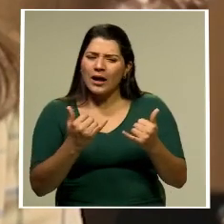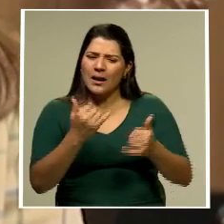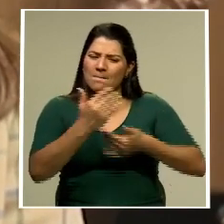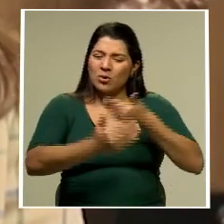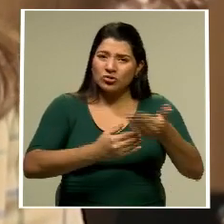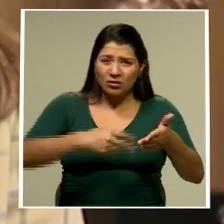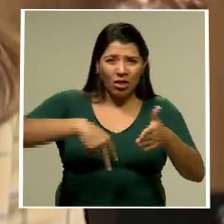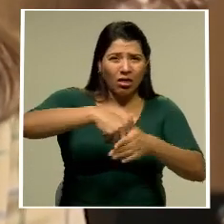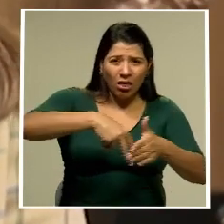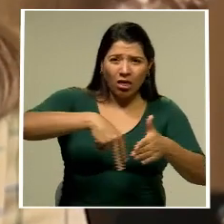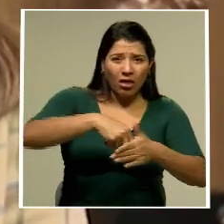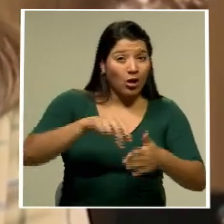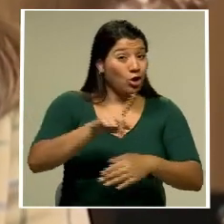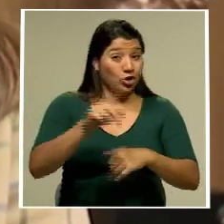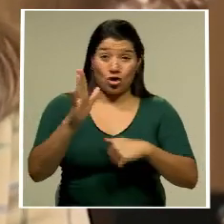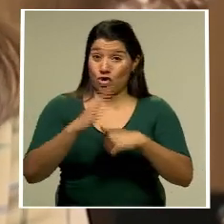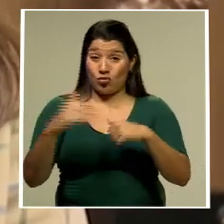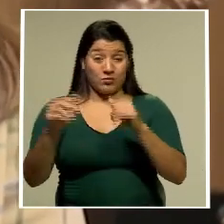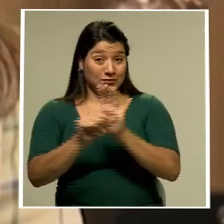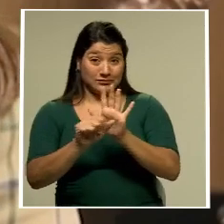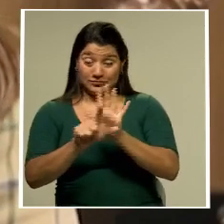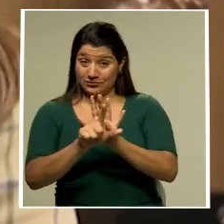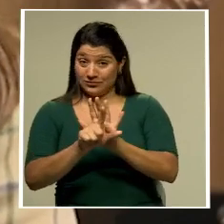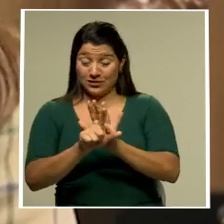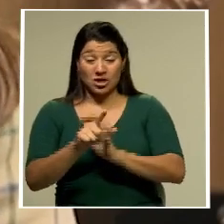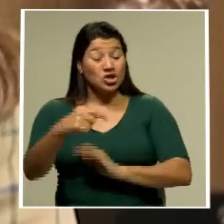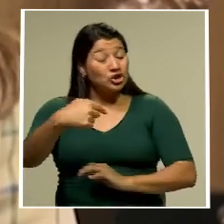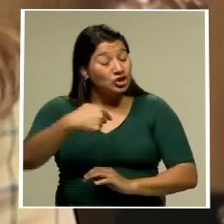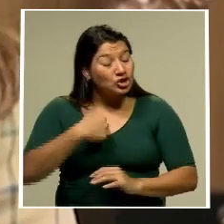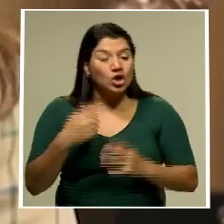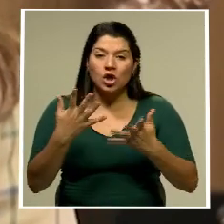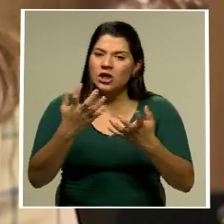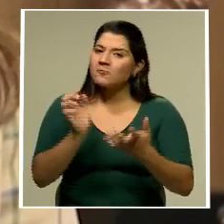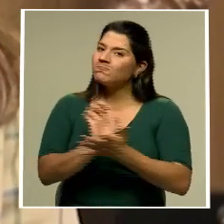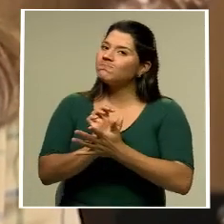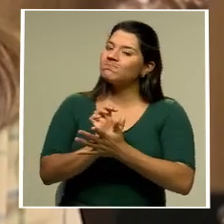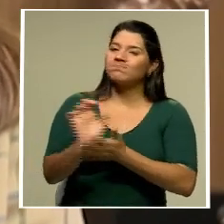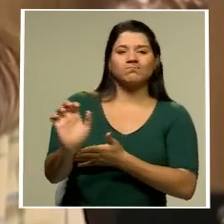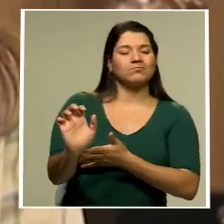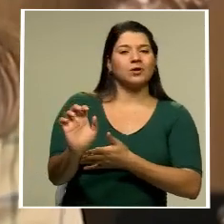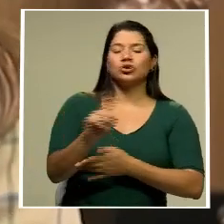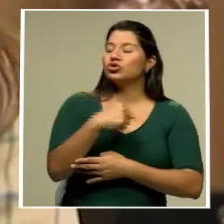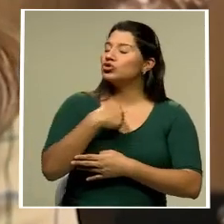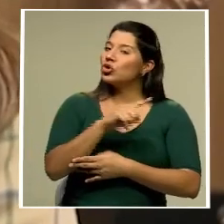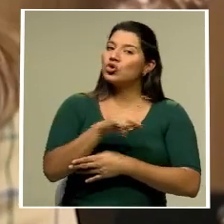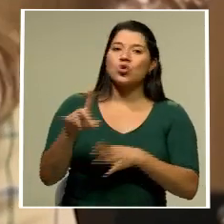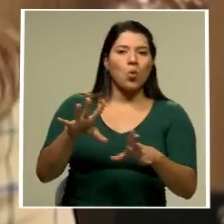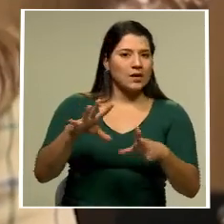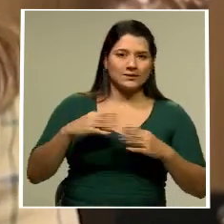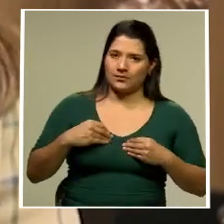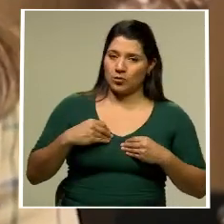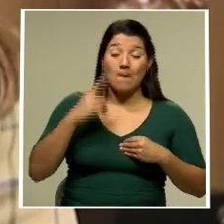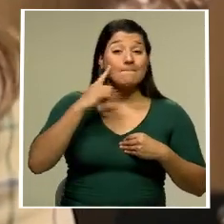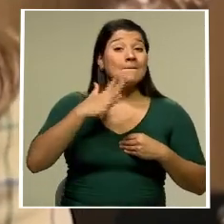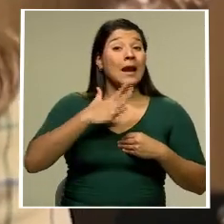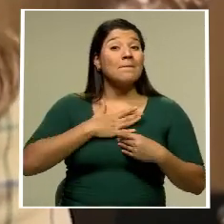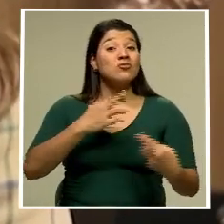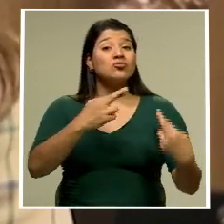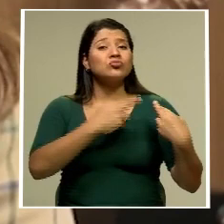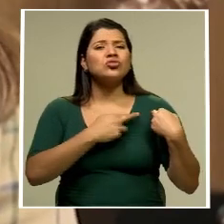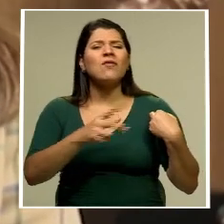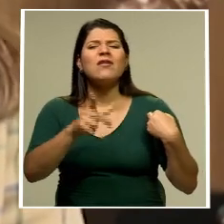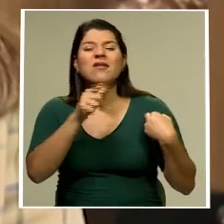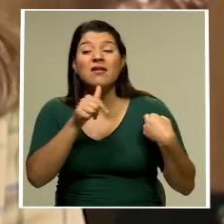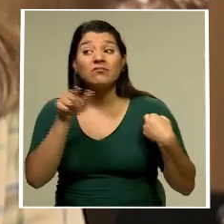Legislativa la que lo provoca. Yo tengo que rechazar categóricamente, sino por el contrario es el Ejecutivo el que